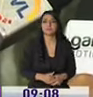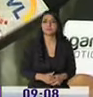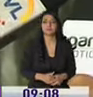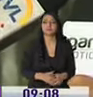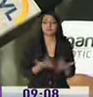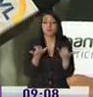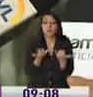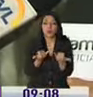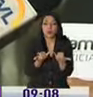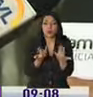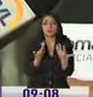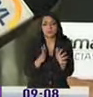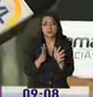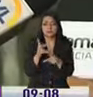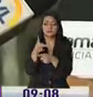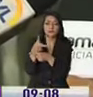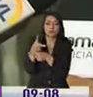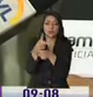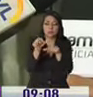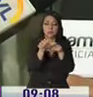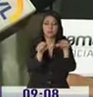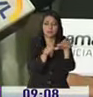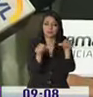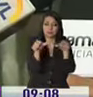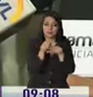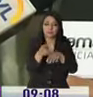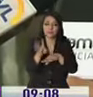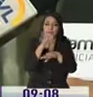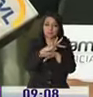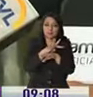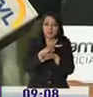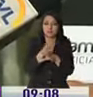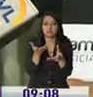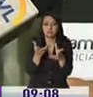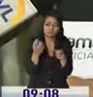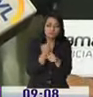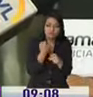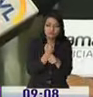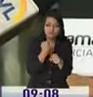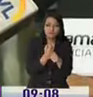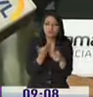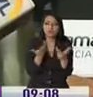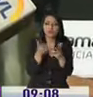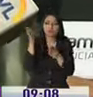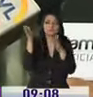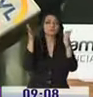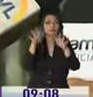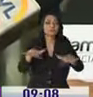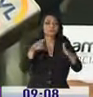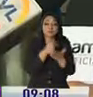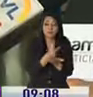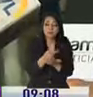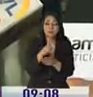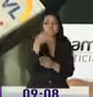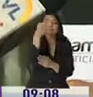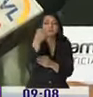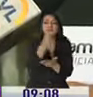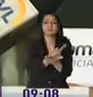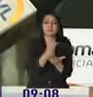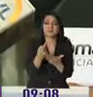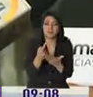Vamos a trabajar los CAL también, los consejos de administración, la legislatura, en territorio, no será esta semana, será la próxima semana y el